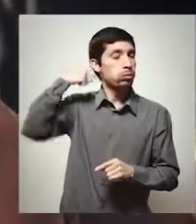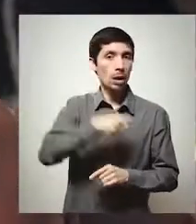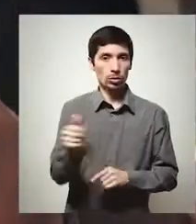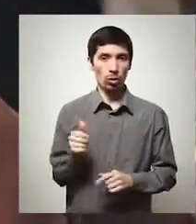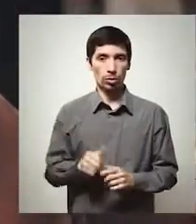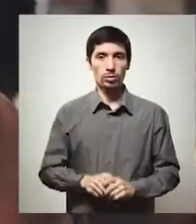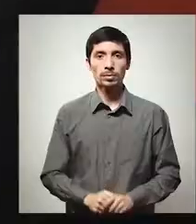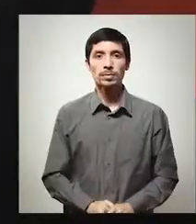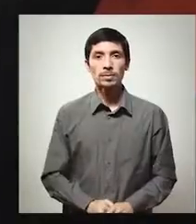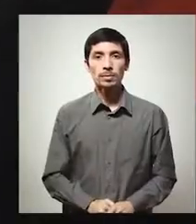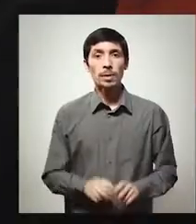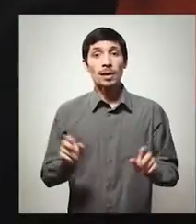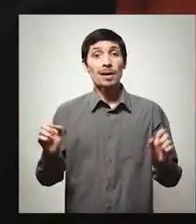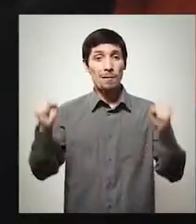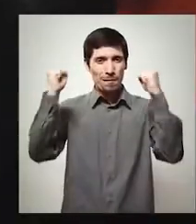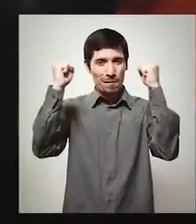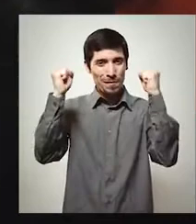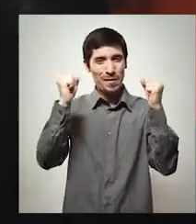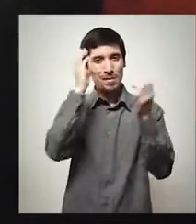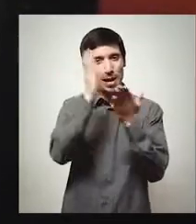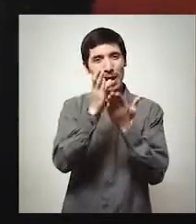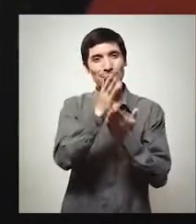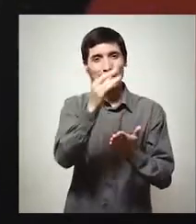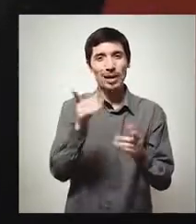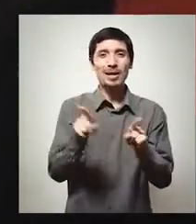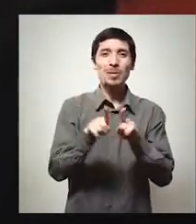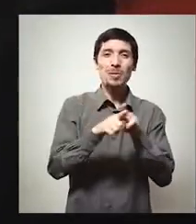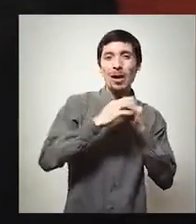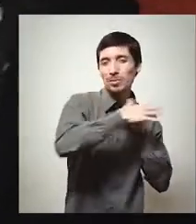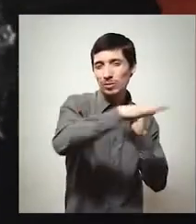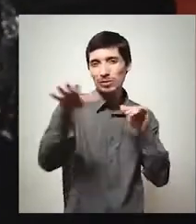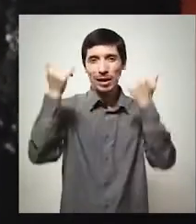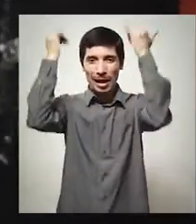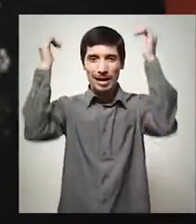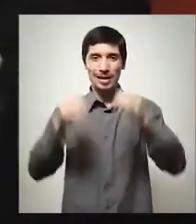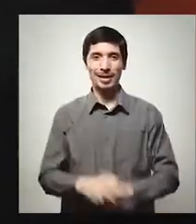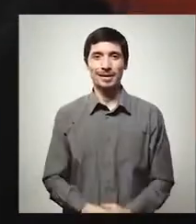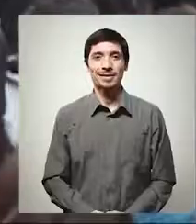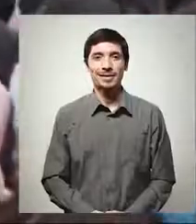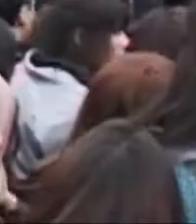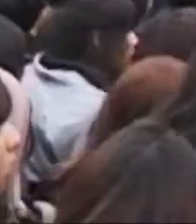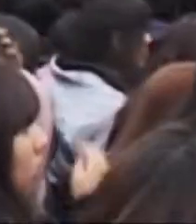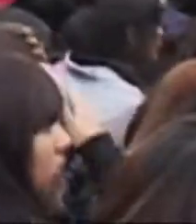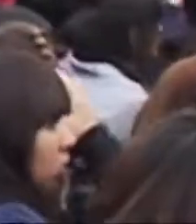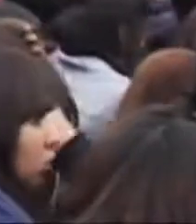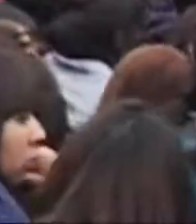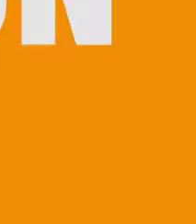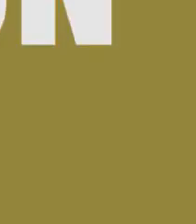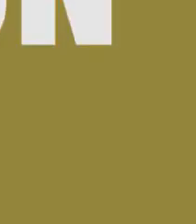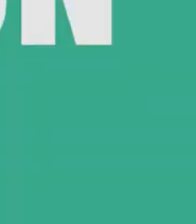despierta la conciencia a todos. Así que vivan los estudiantes, Jardín de las Alegrías.